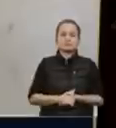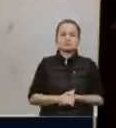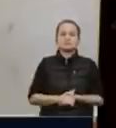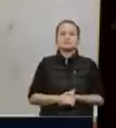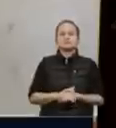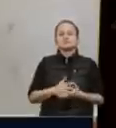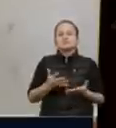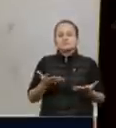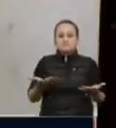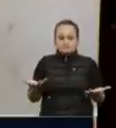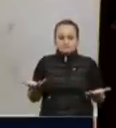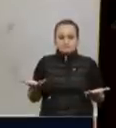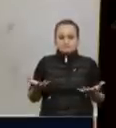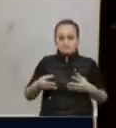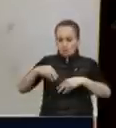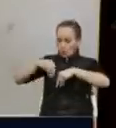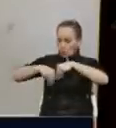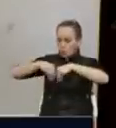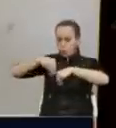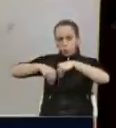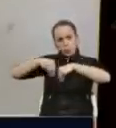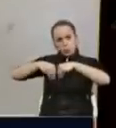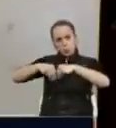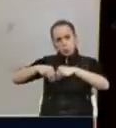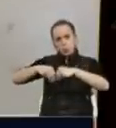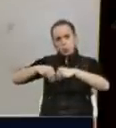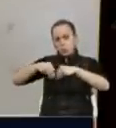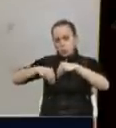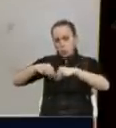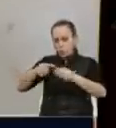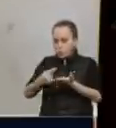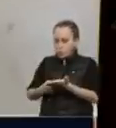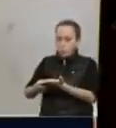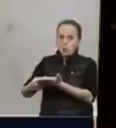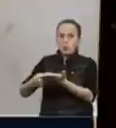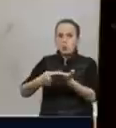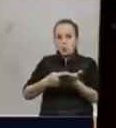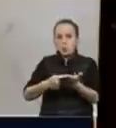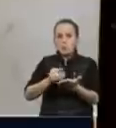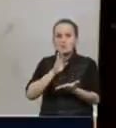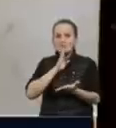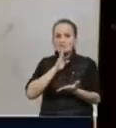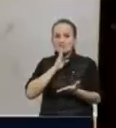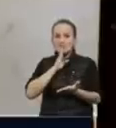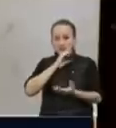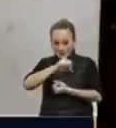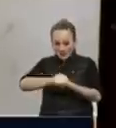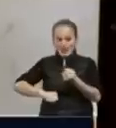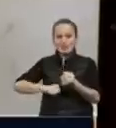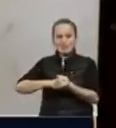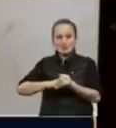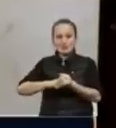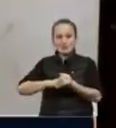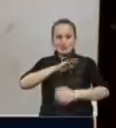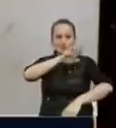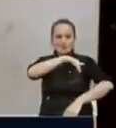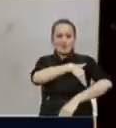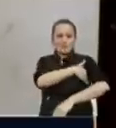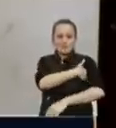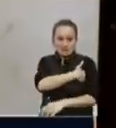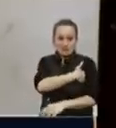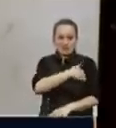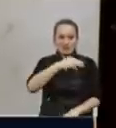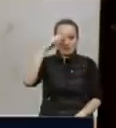han sido elaborados con la participación también de fuerzas militares y de Policía